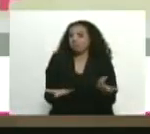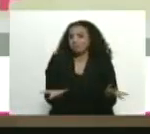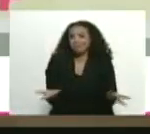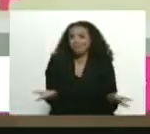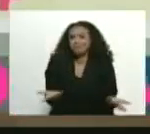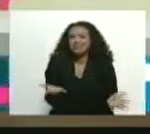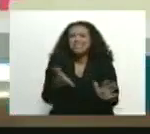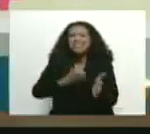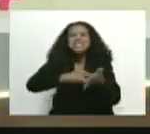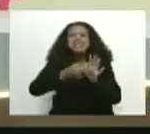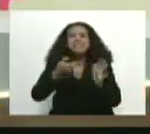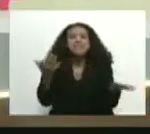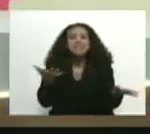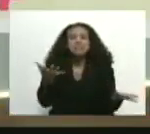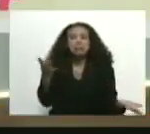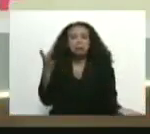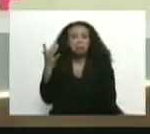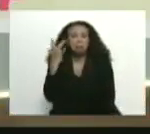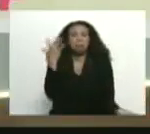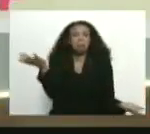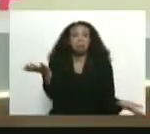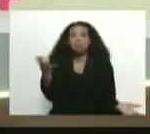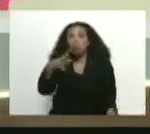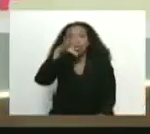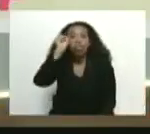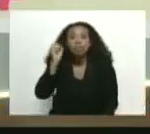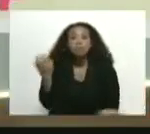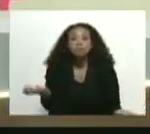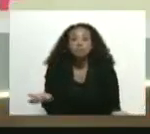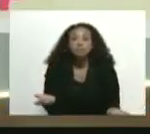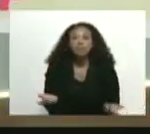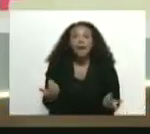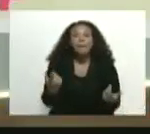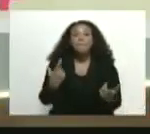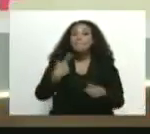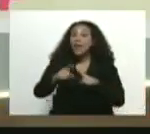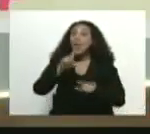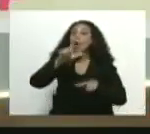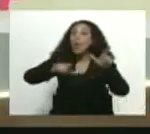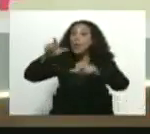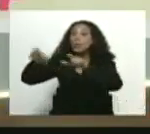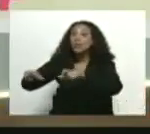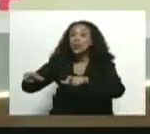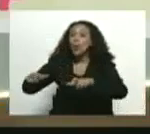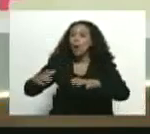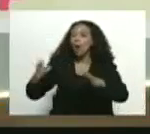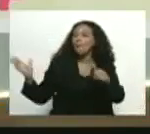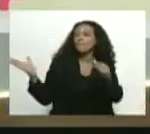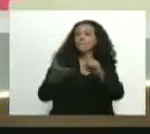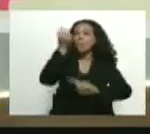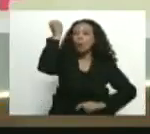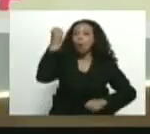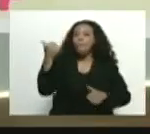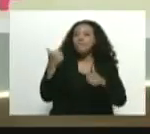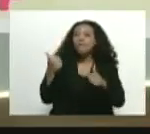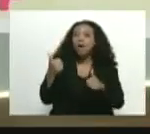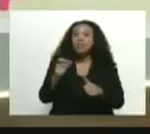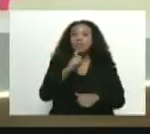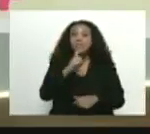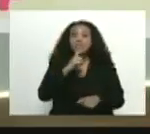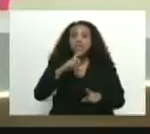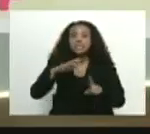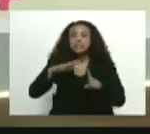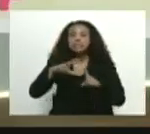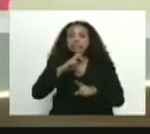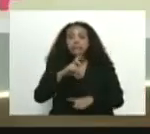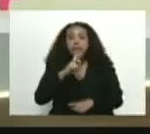¿Qué es eso? Sí, porque los pueblos que logran su grandeza en los momentos